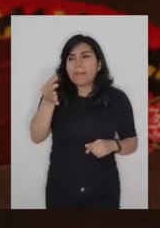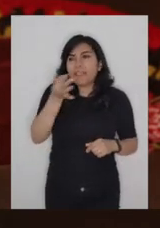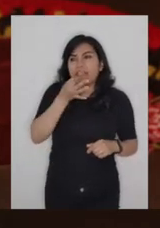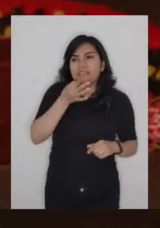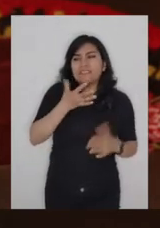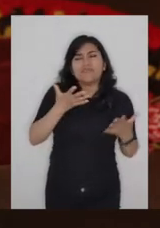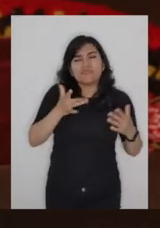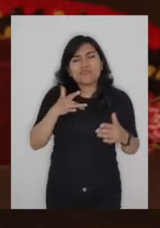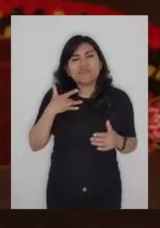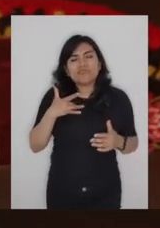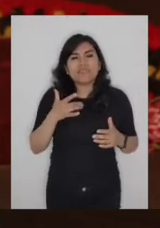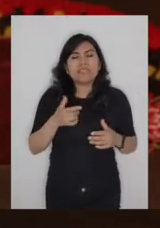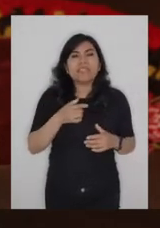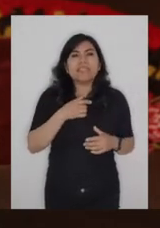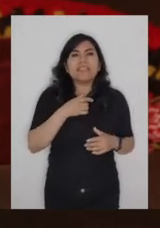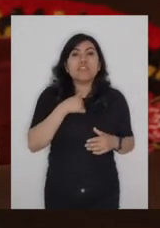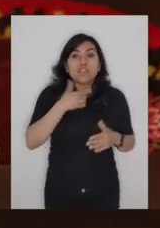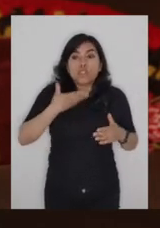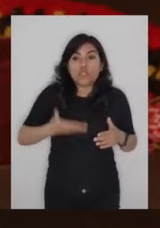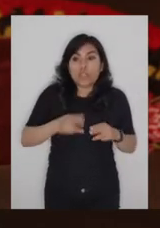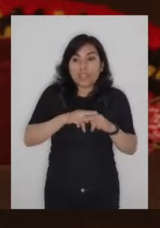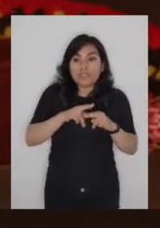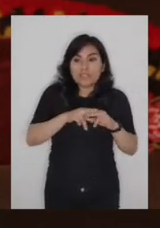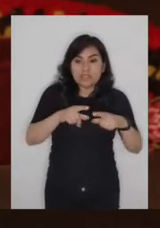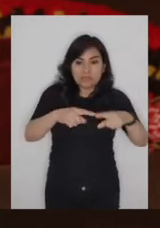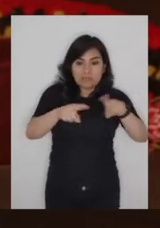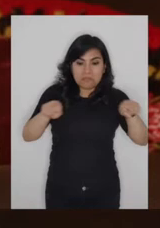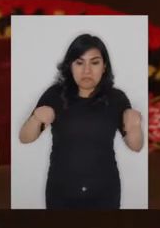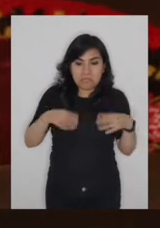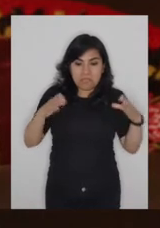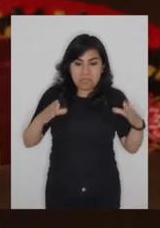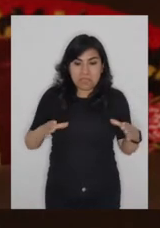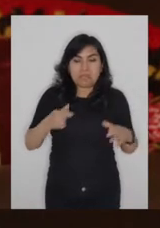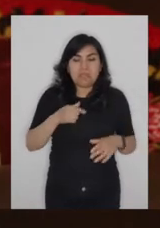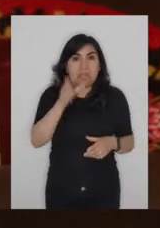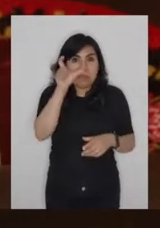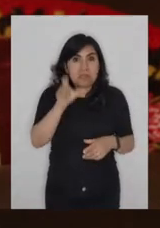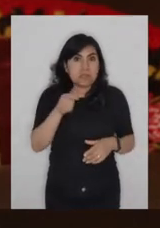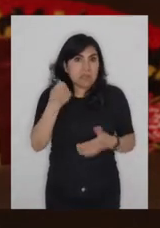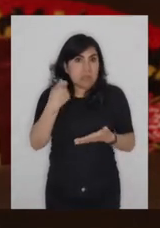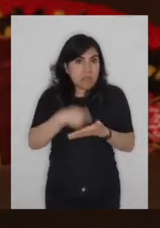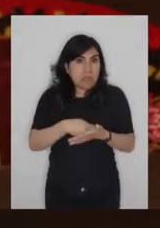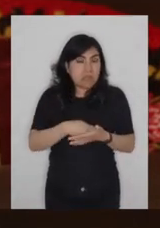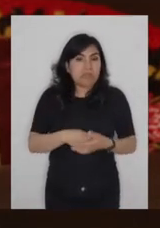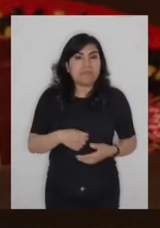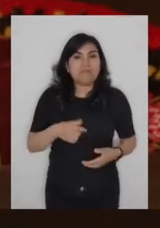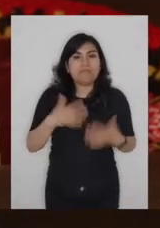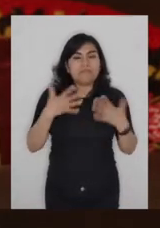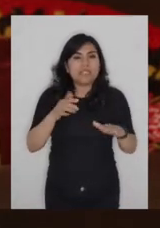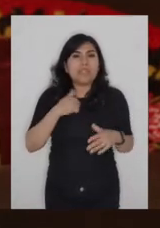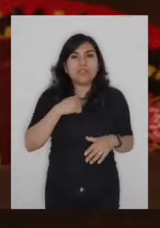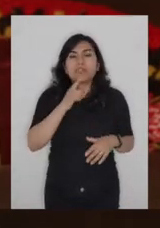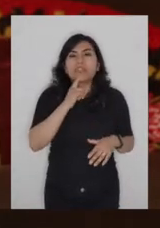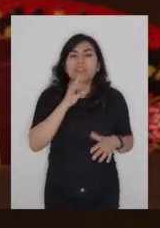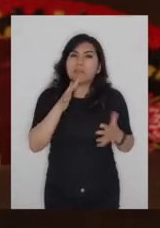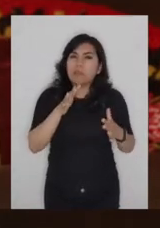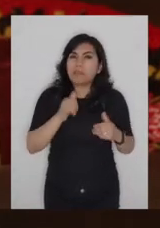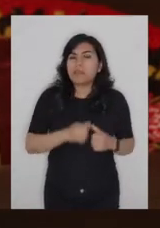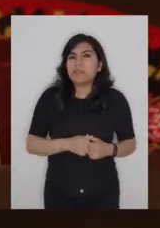Dijo, yo estoy haciendo canastos ahora acá, dijo, y me compran. Pero ya esa vez tenía edad, ya tenía